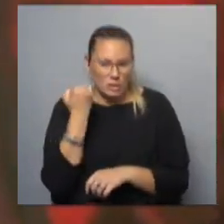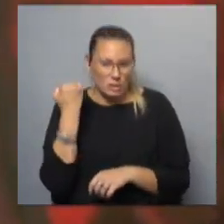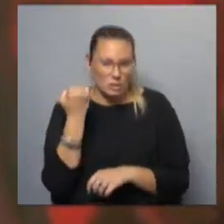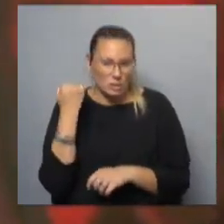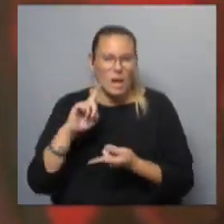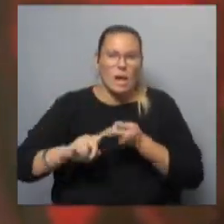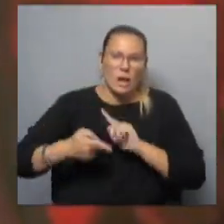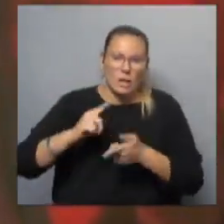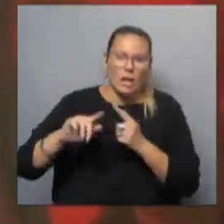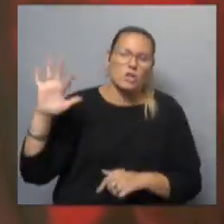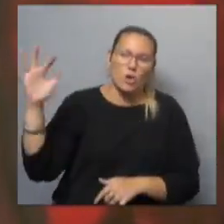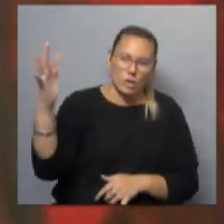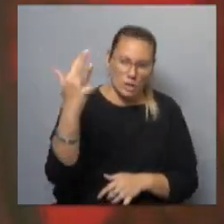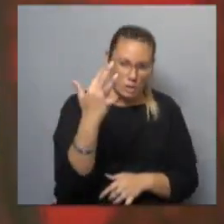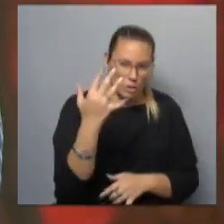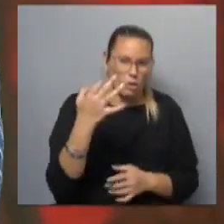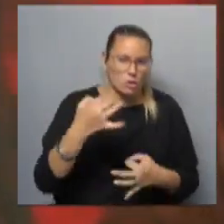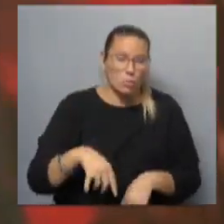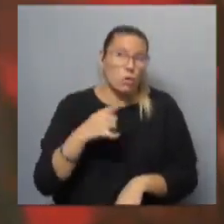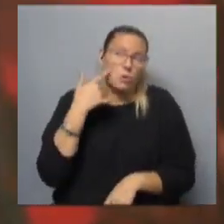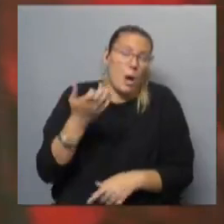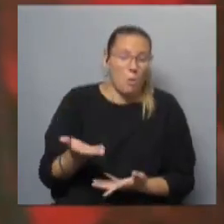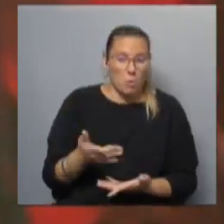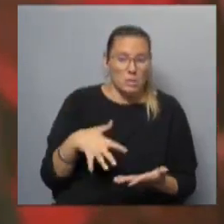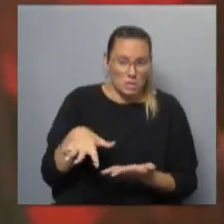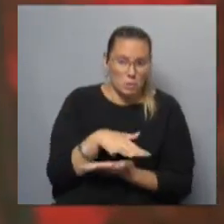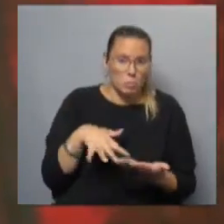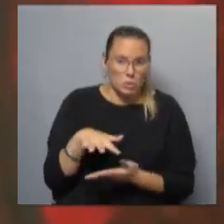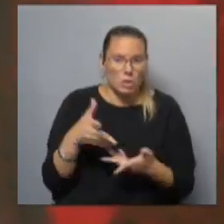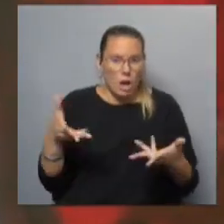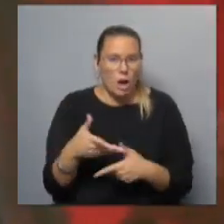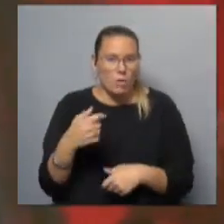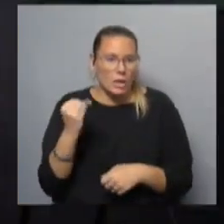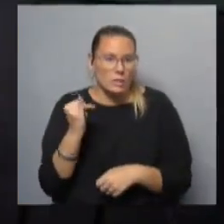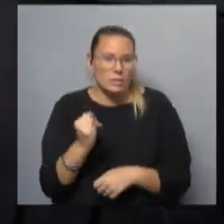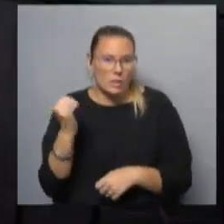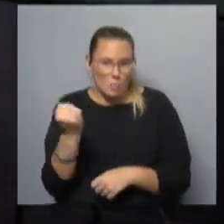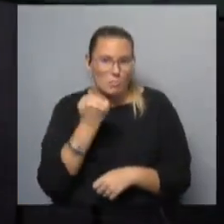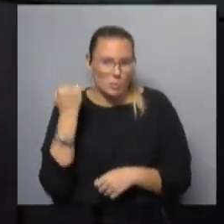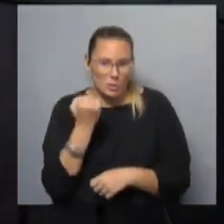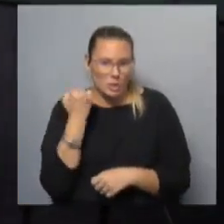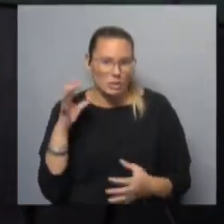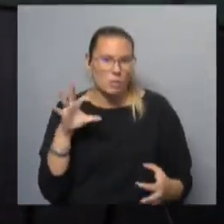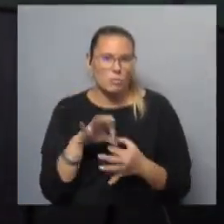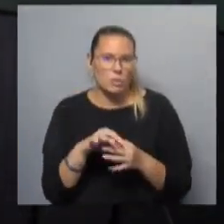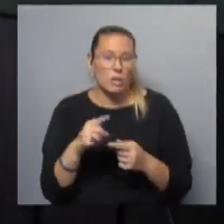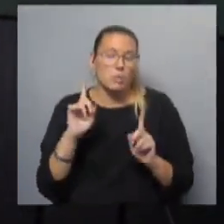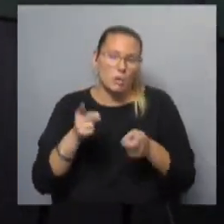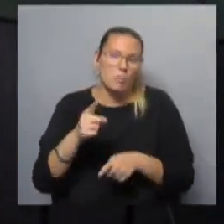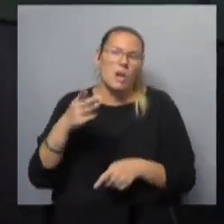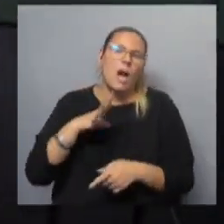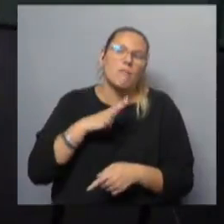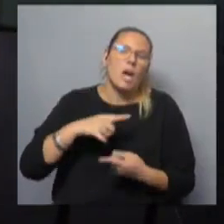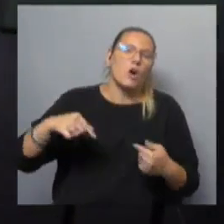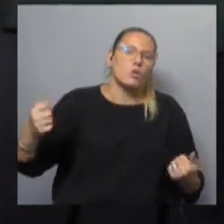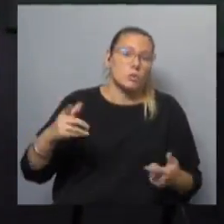el vínculo con el interior, etcétera, etcétera. De repente no veía esas cosas que hoy son las que nos saltan. Correlativamente veía cosas que nosotros no vemos. Claro.